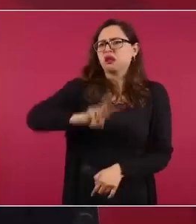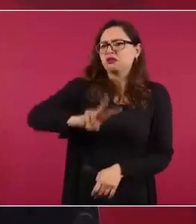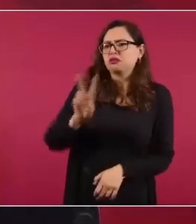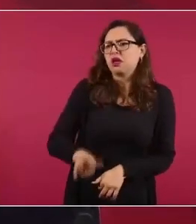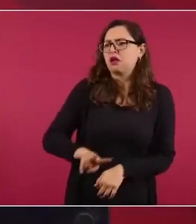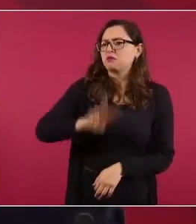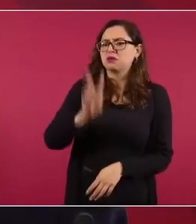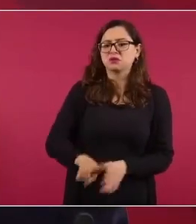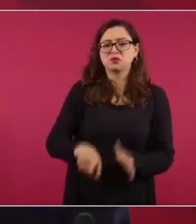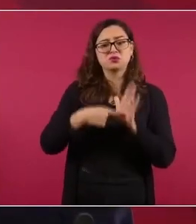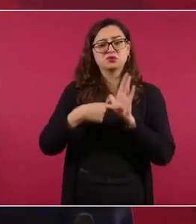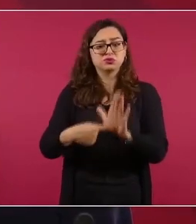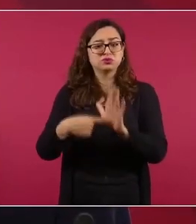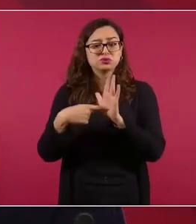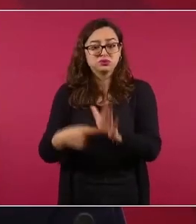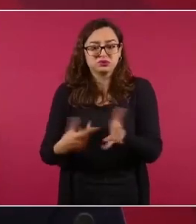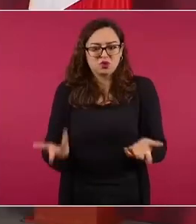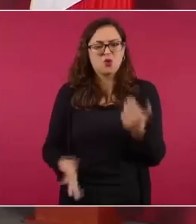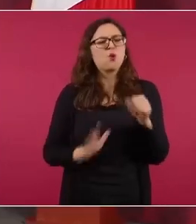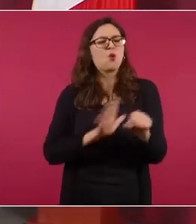pues ¿qué problema puede uno tener?